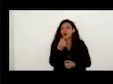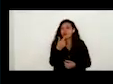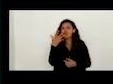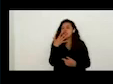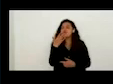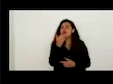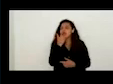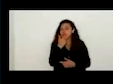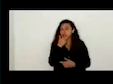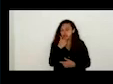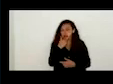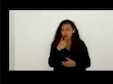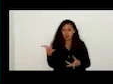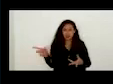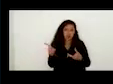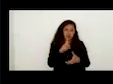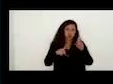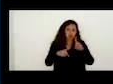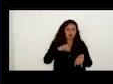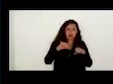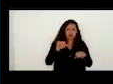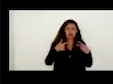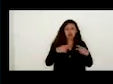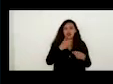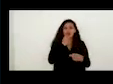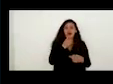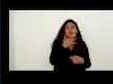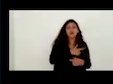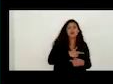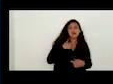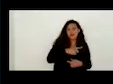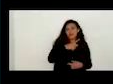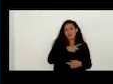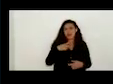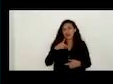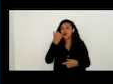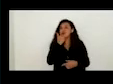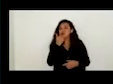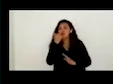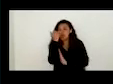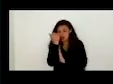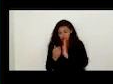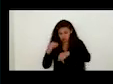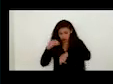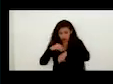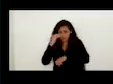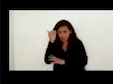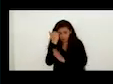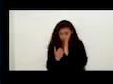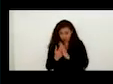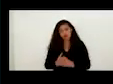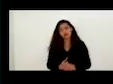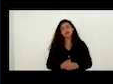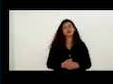azúcar, independientemente de que a alguien le guste más dulce, se tendría que colocar la menor cantidad de azúcar añadida.